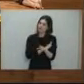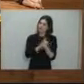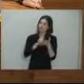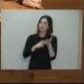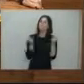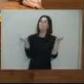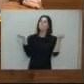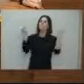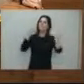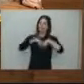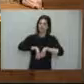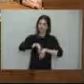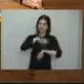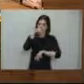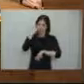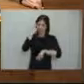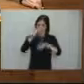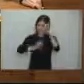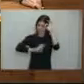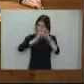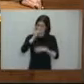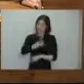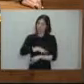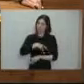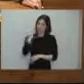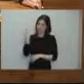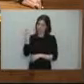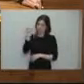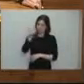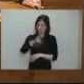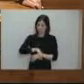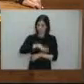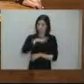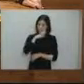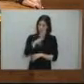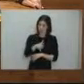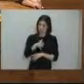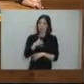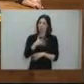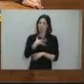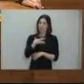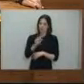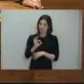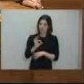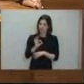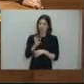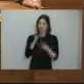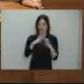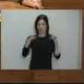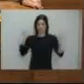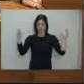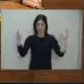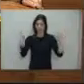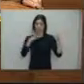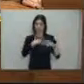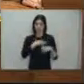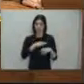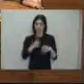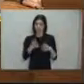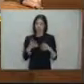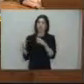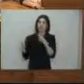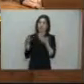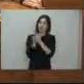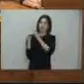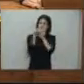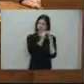intereses generales y que podía haber recogido el sentir mayoritario de esta Cámara, del Partido Popular, del partido